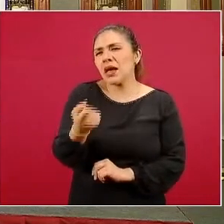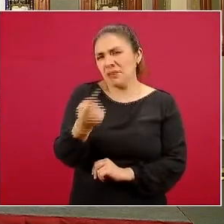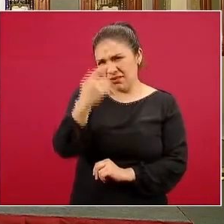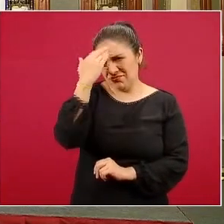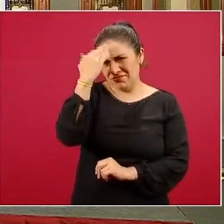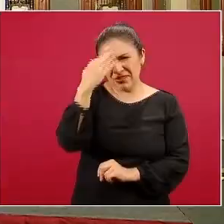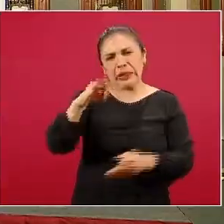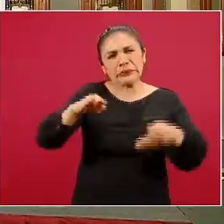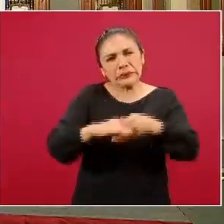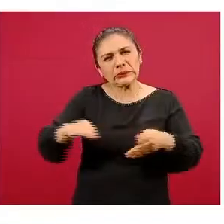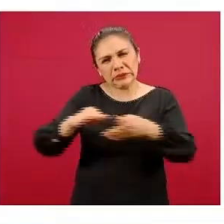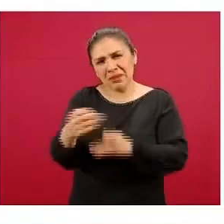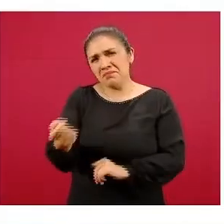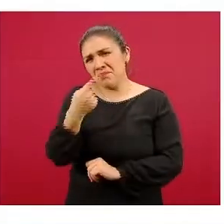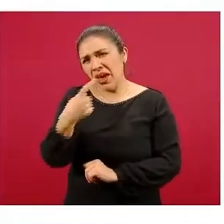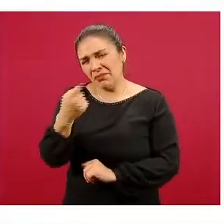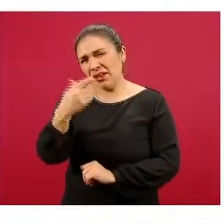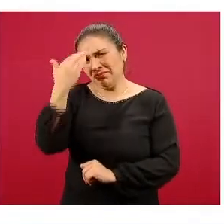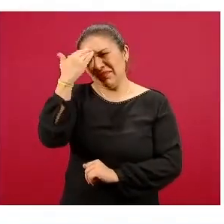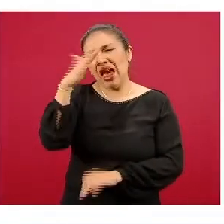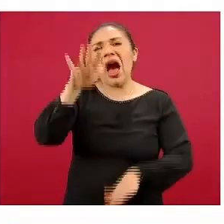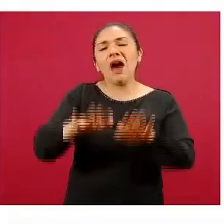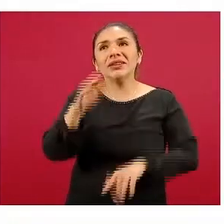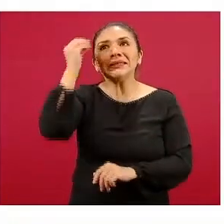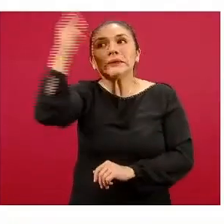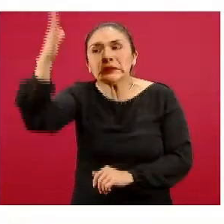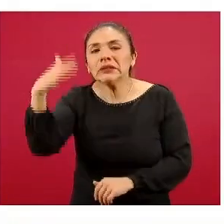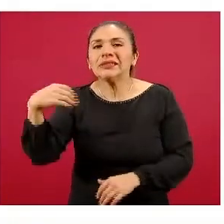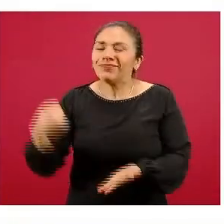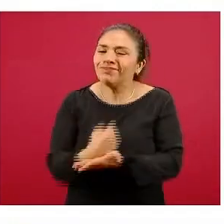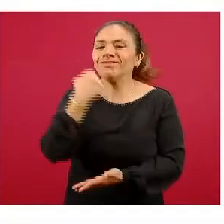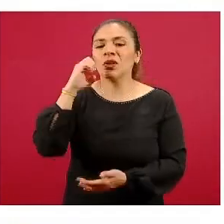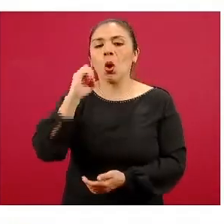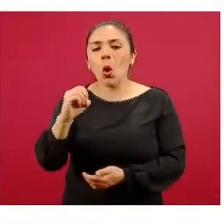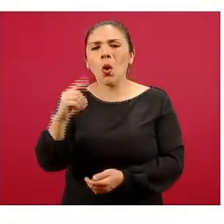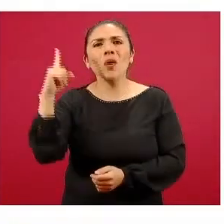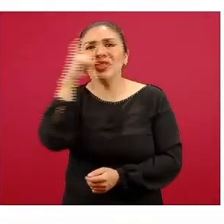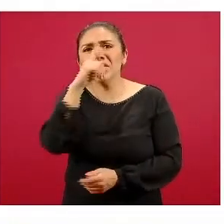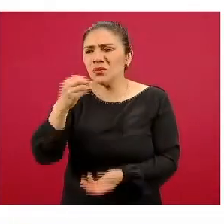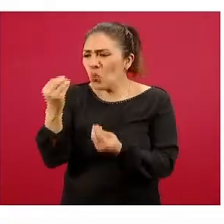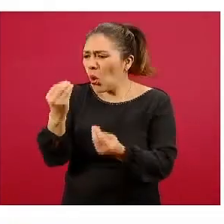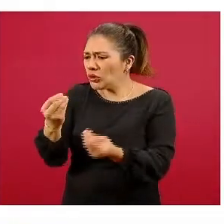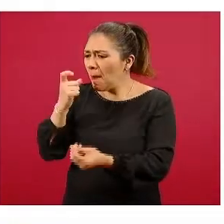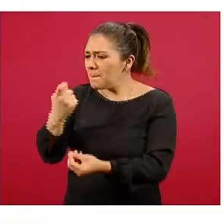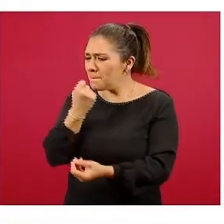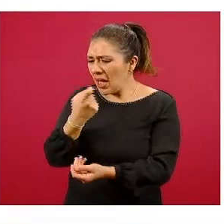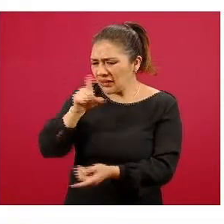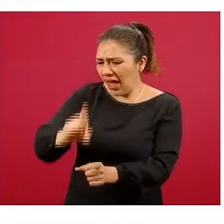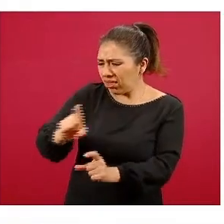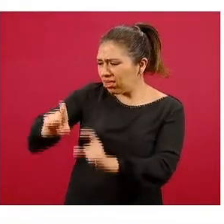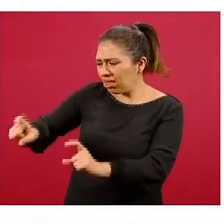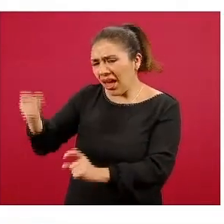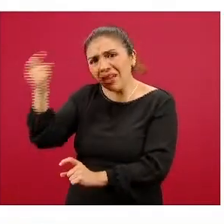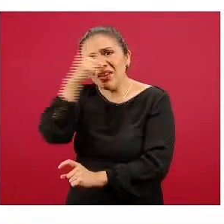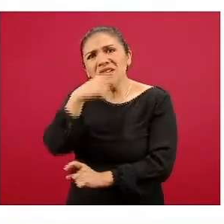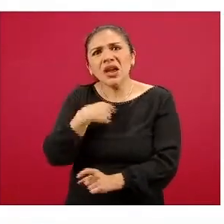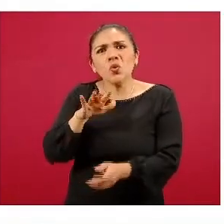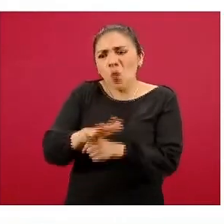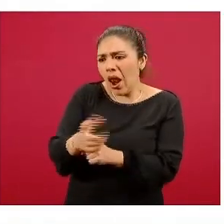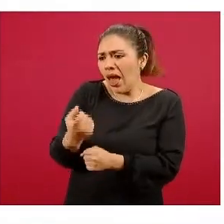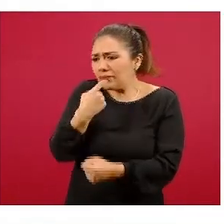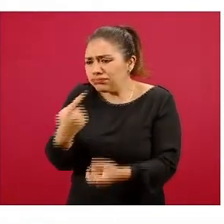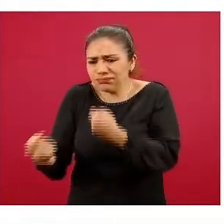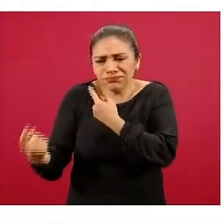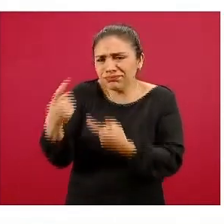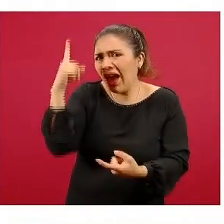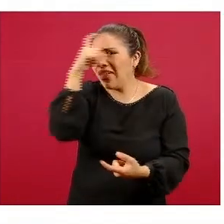medicamento de forma crónica sabemos que de repente se nos olvida o es complicado, entre más pastillas nos tomemos es más difícil que sigamos